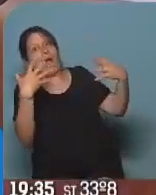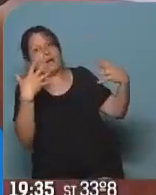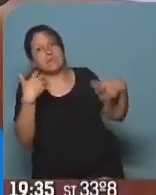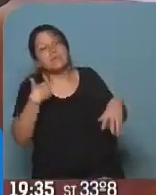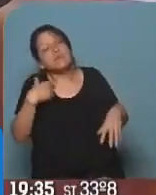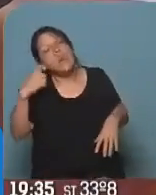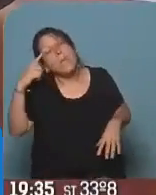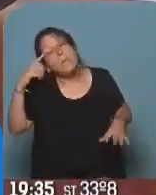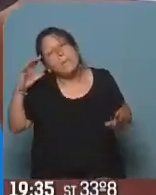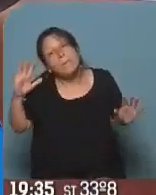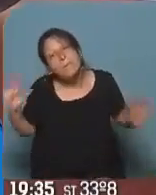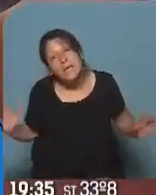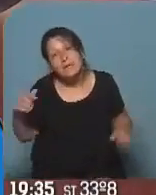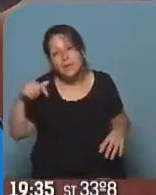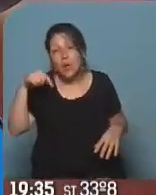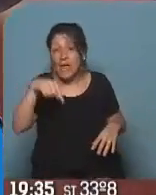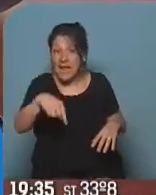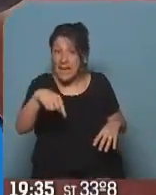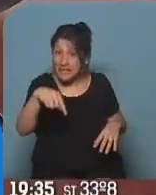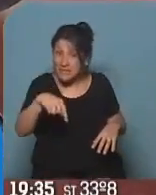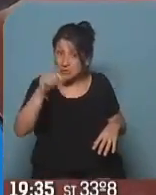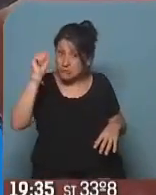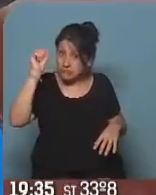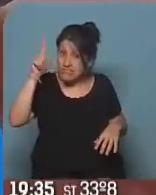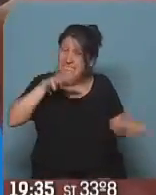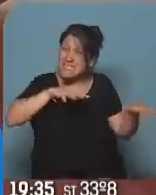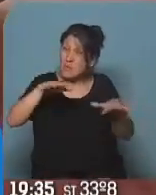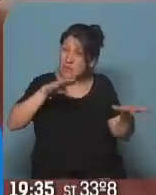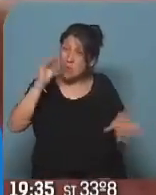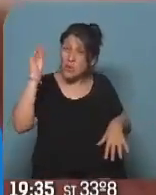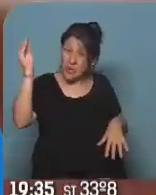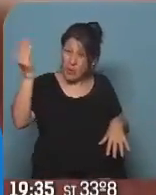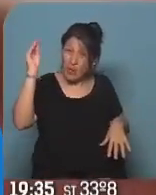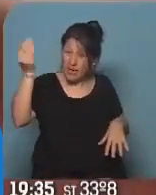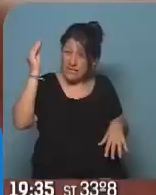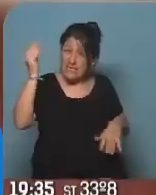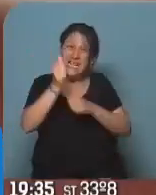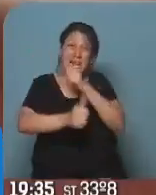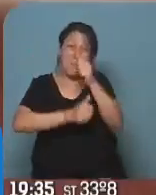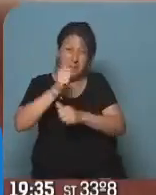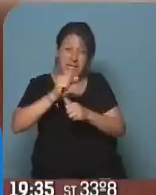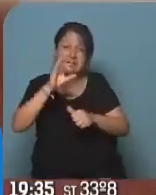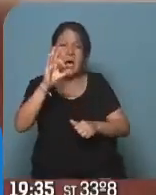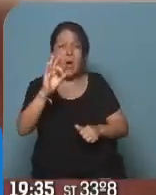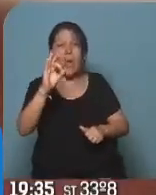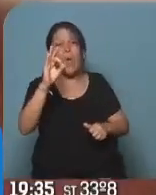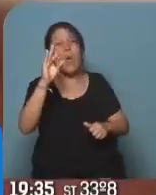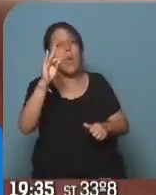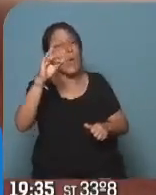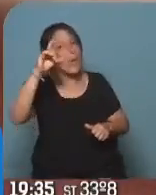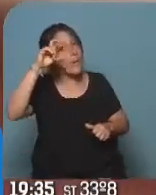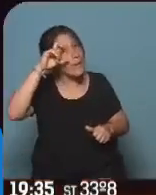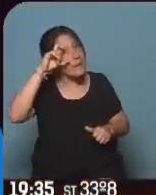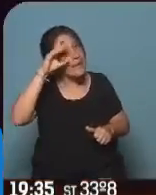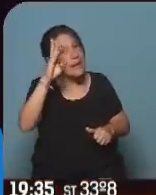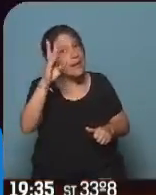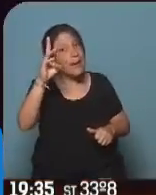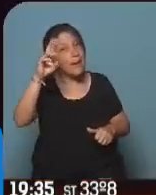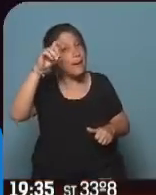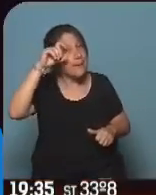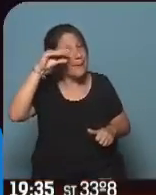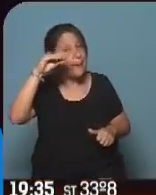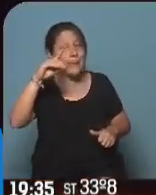mecanismo, digamos, esto que pasó en Brasil, o el tema de Odebrecht que salpica la corrupción de la constructora brasilera a